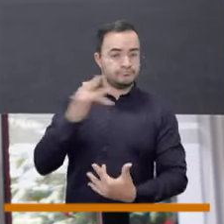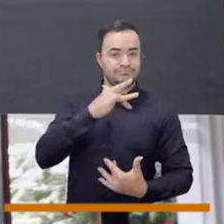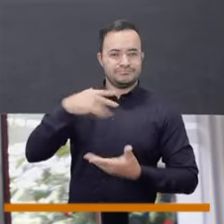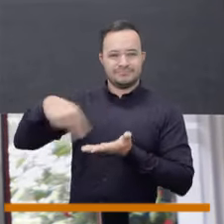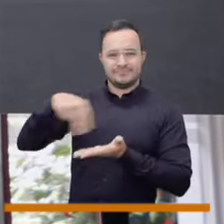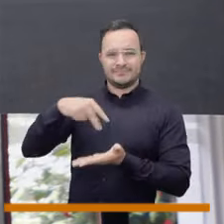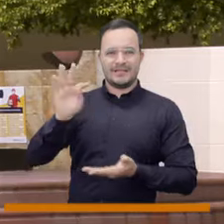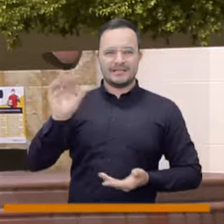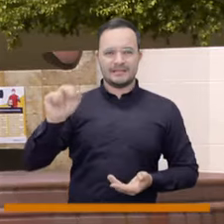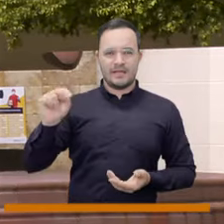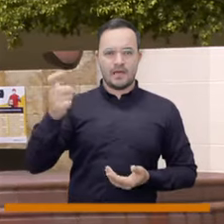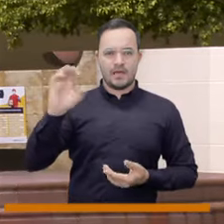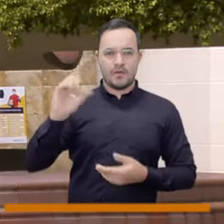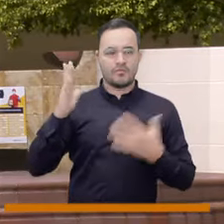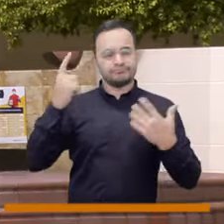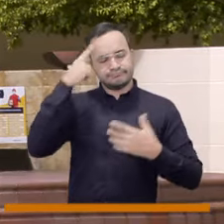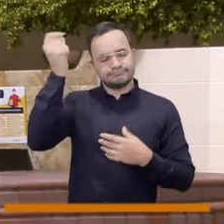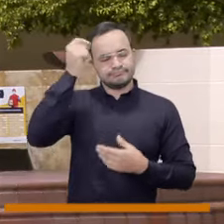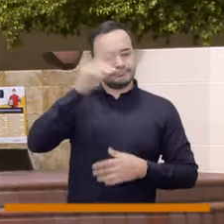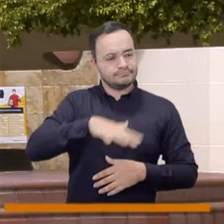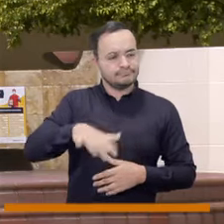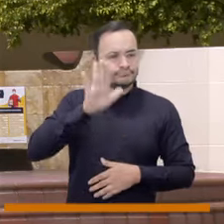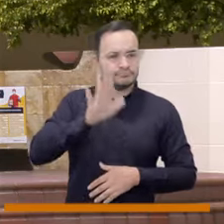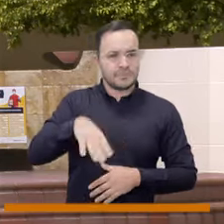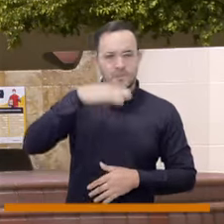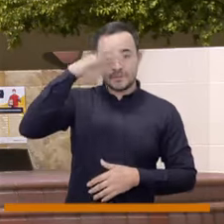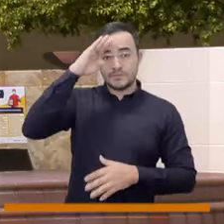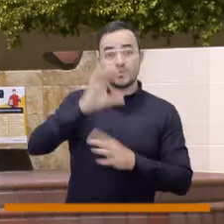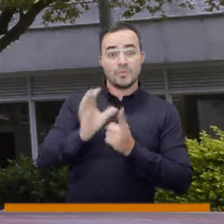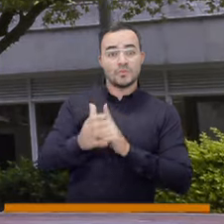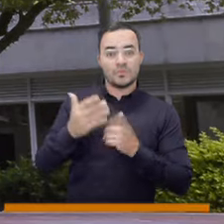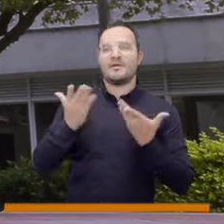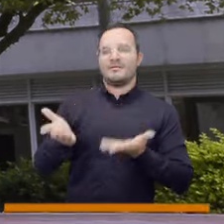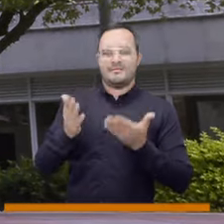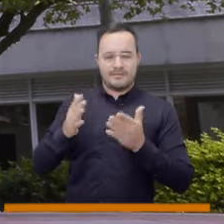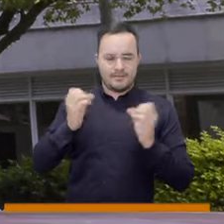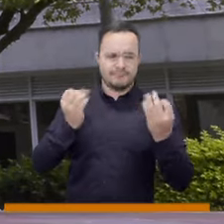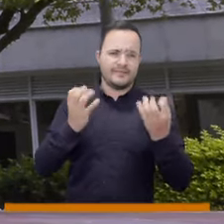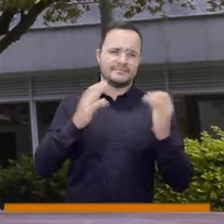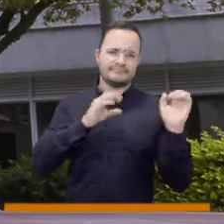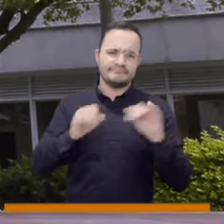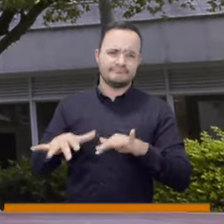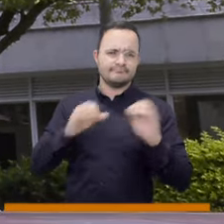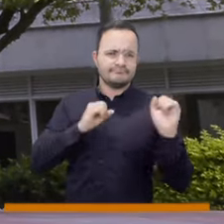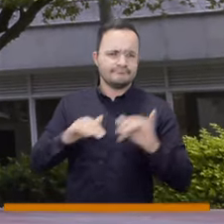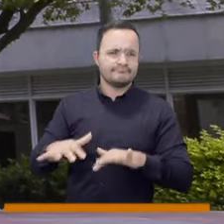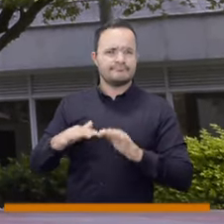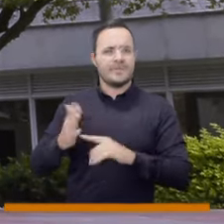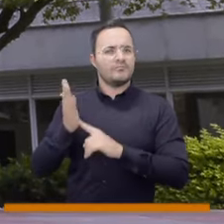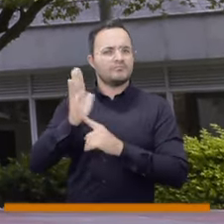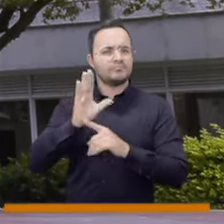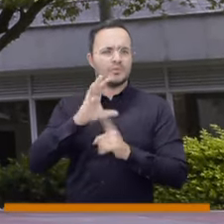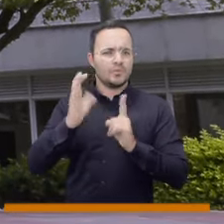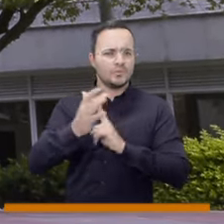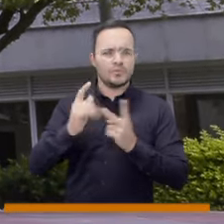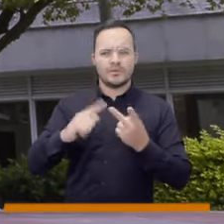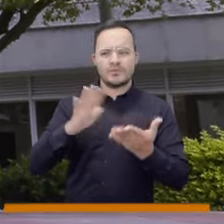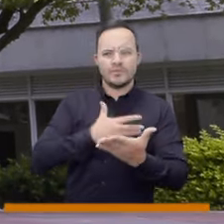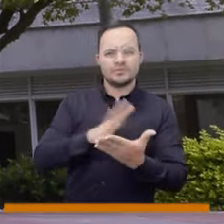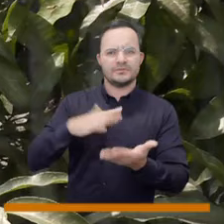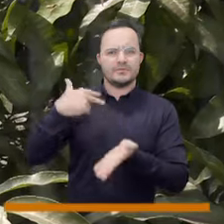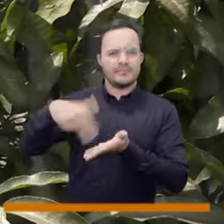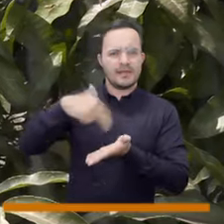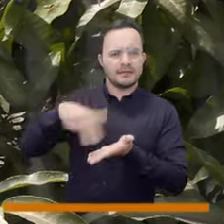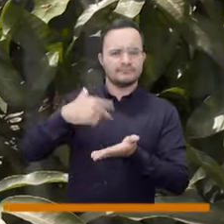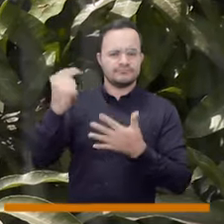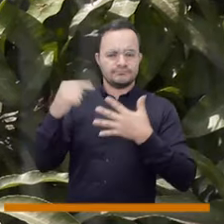en la cultura de nuestra ciudad, y este es un escenario natural para presentaciones de grupos musicales, también para